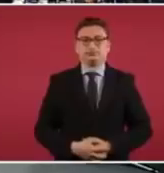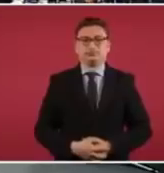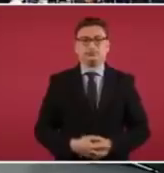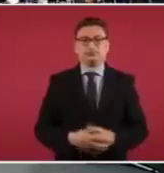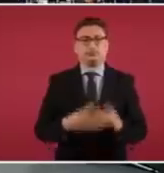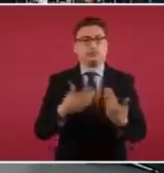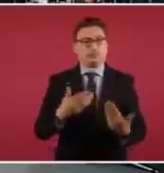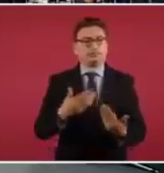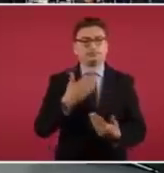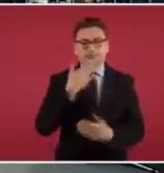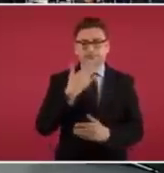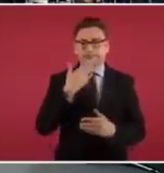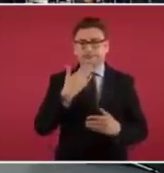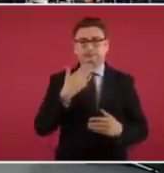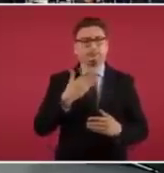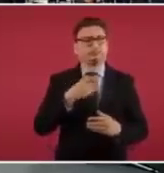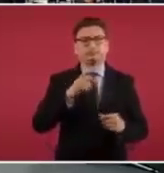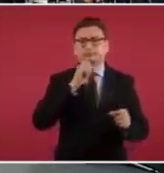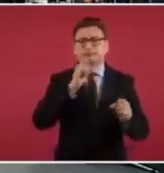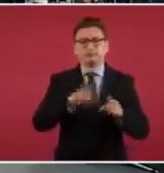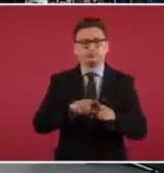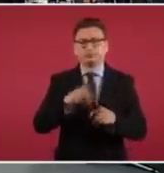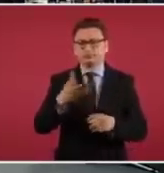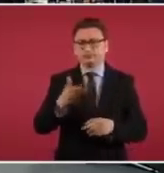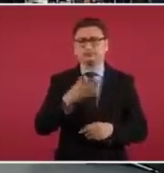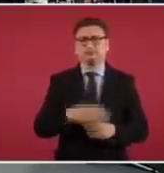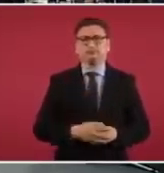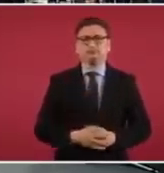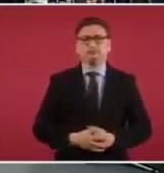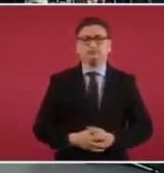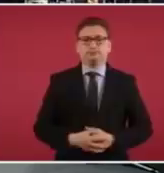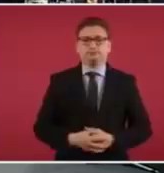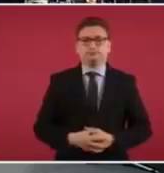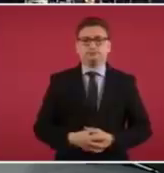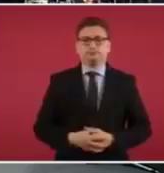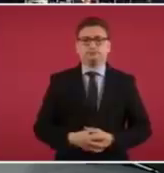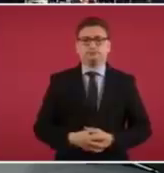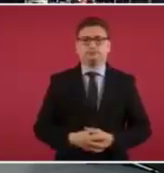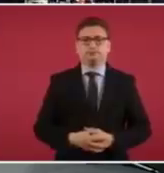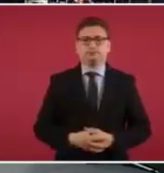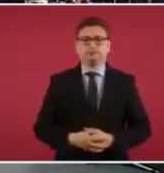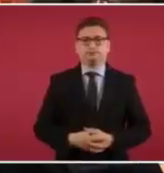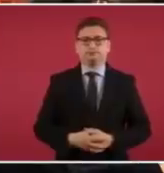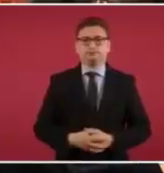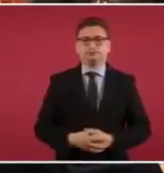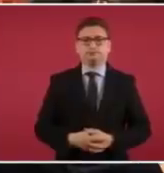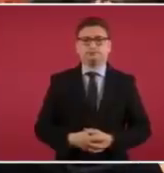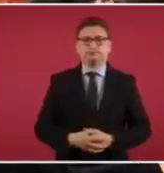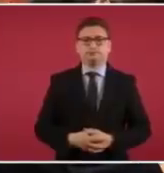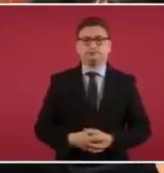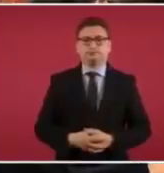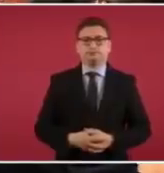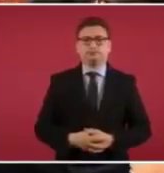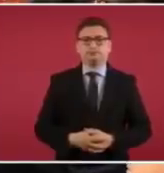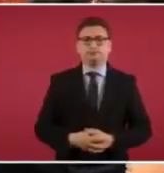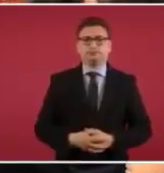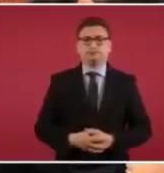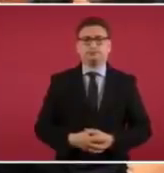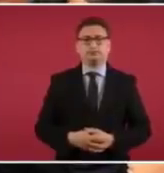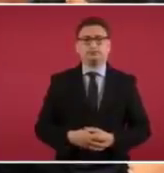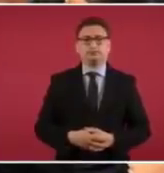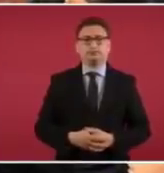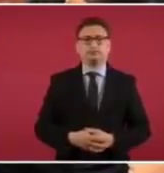miren, acerca de lo mismo. En su momento, nosotros